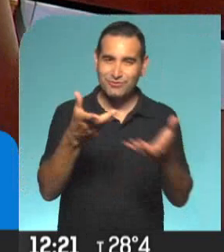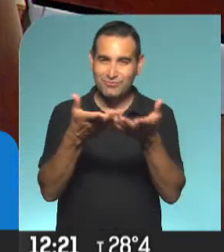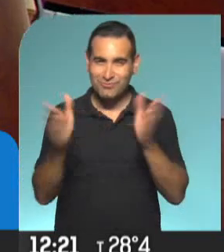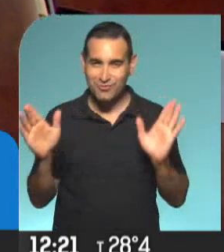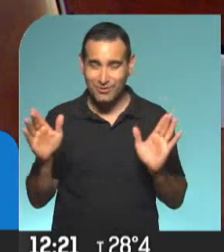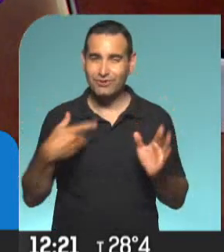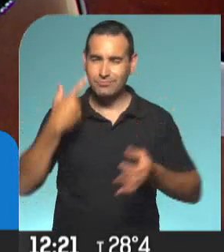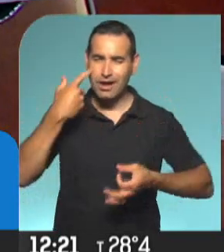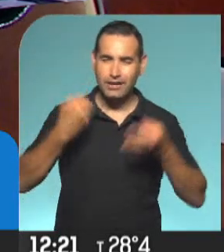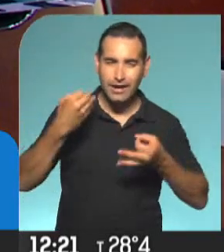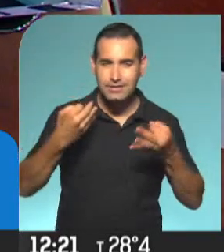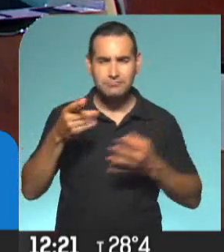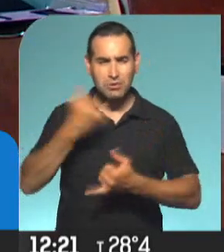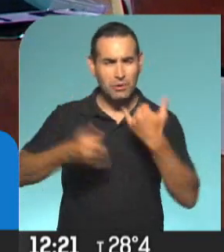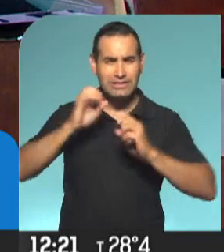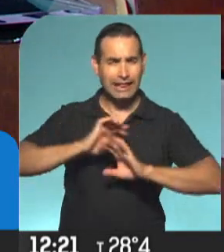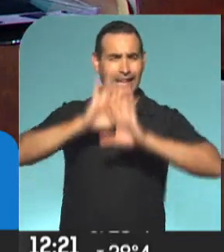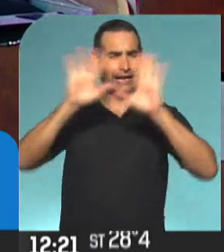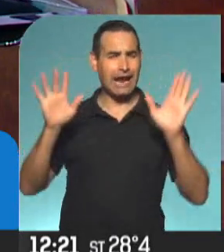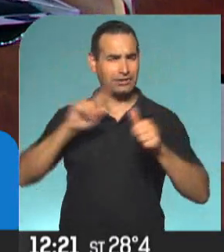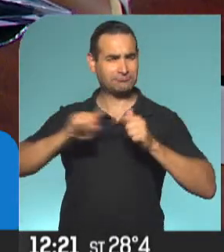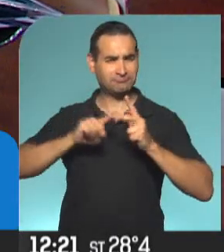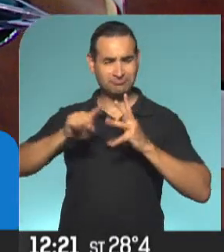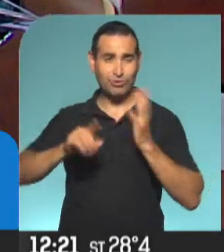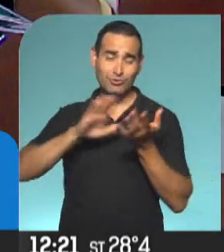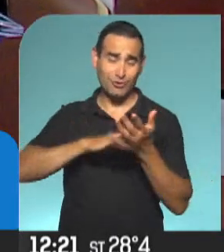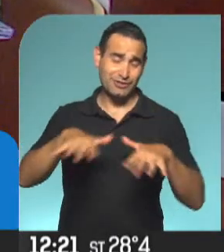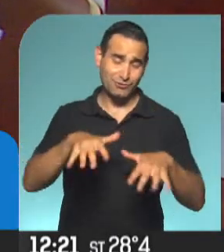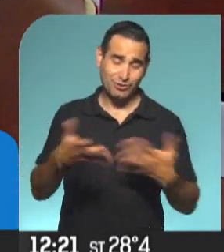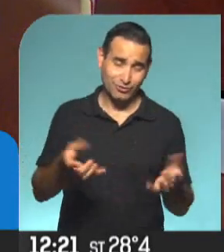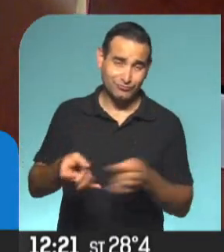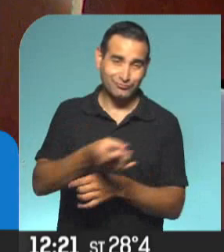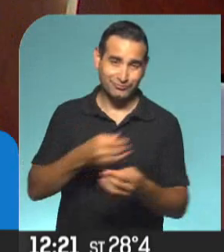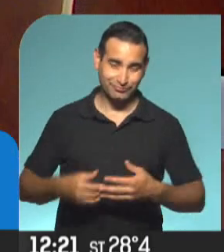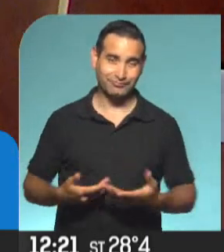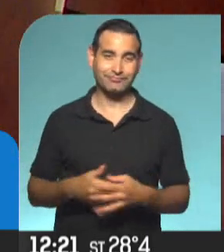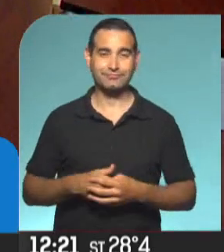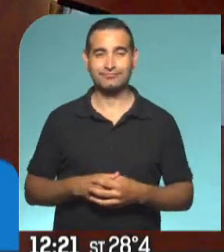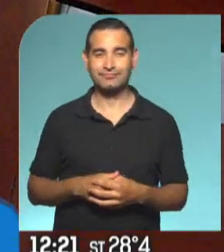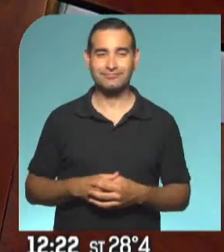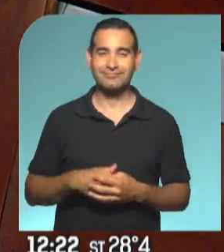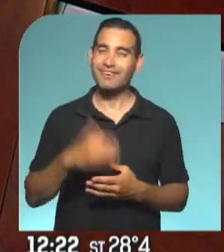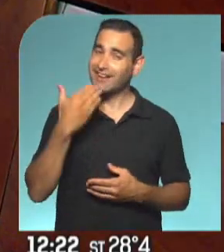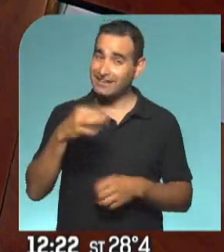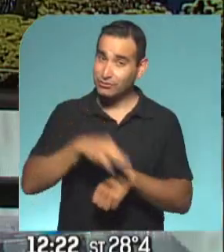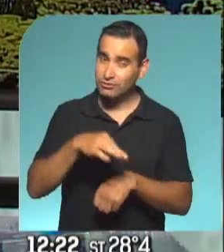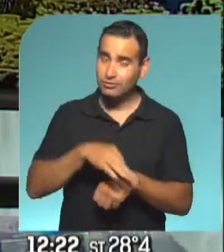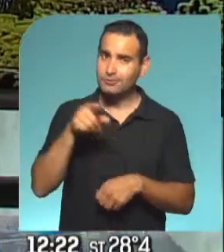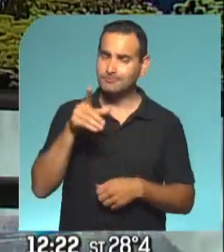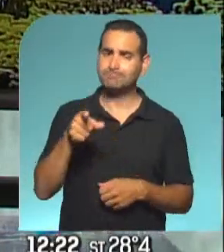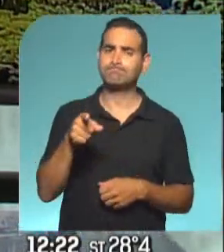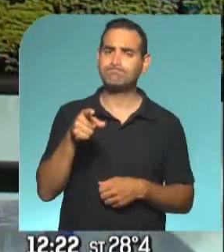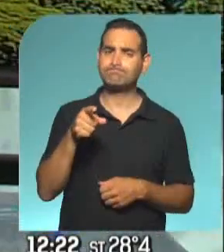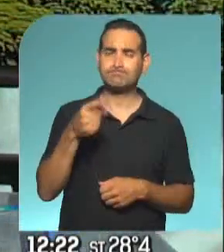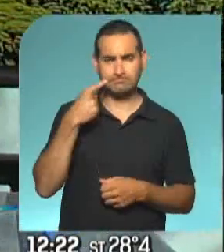pública con el análisis y con la claridad de conceptos ante esta situación que enfrentamos todos, ¿no? Así es. Los contagios de coronavirus. Gracias, doctor. Y nos quedamos